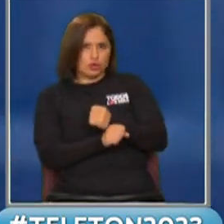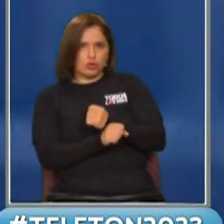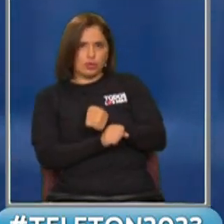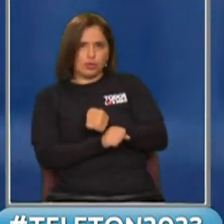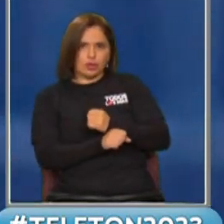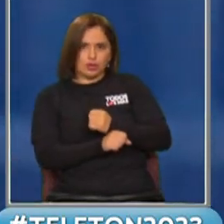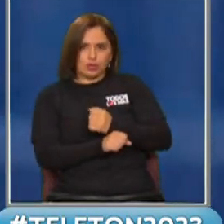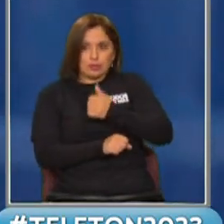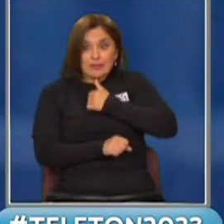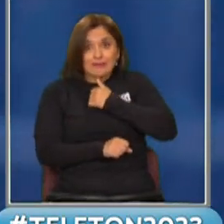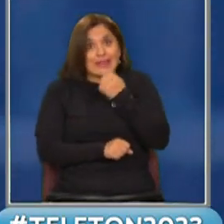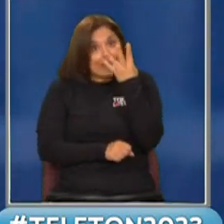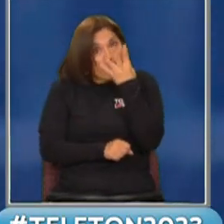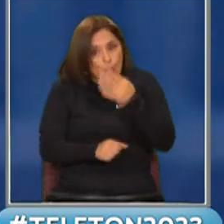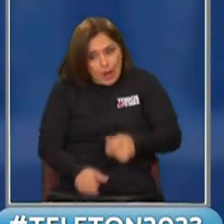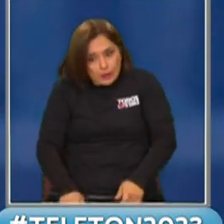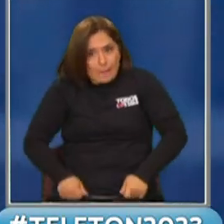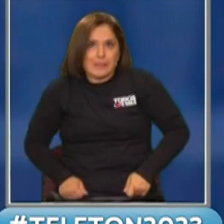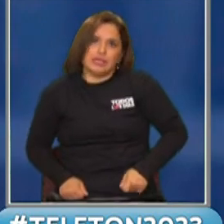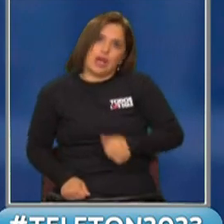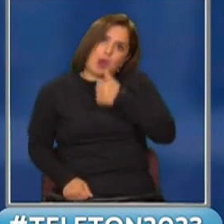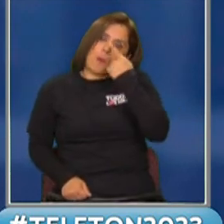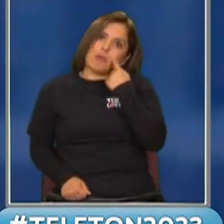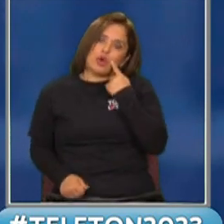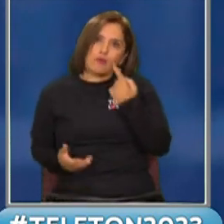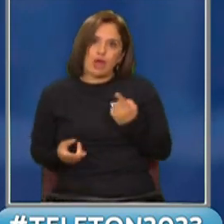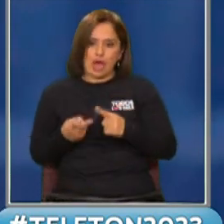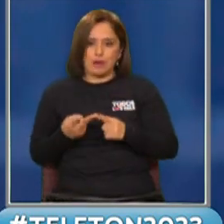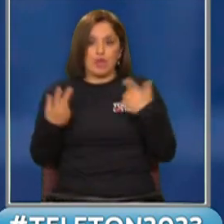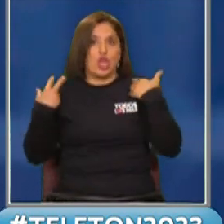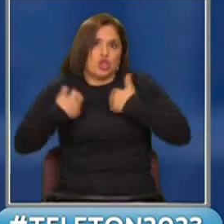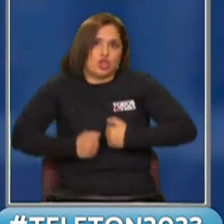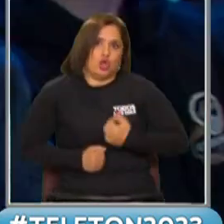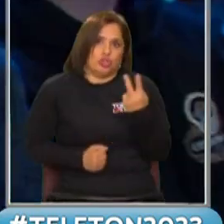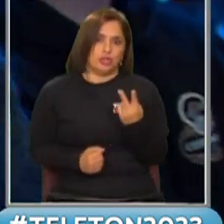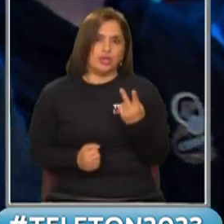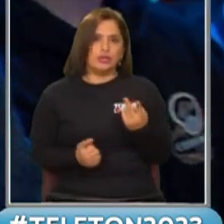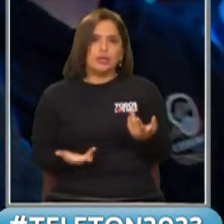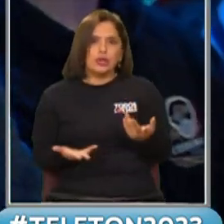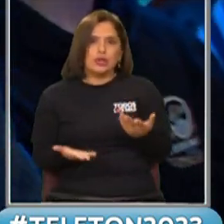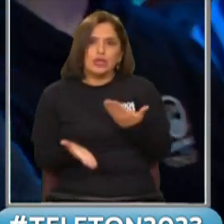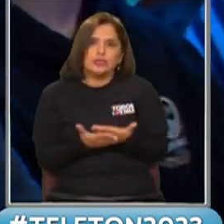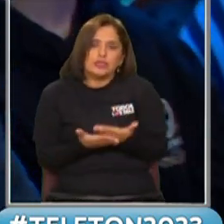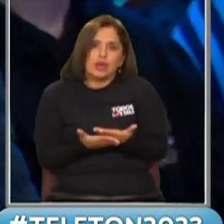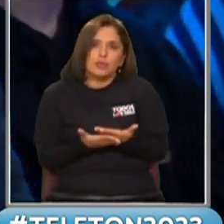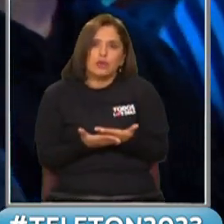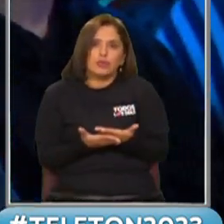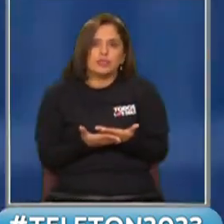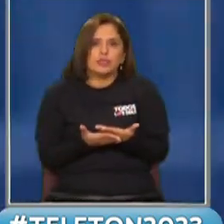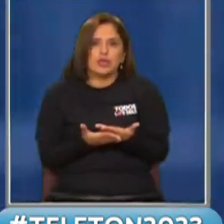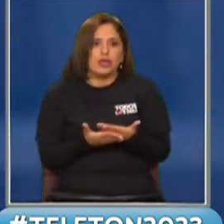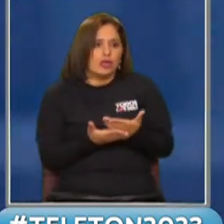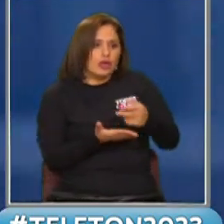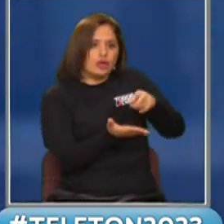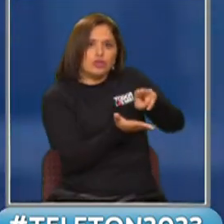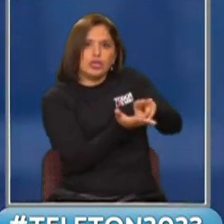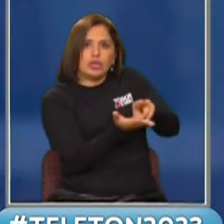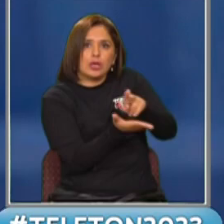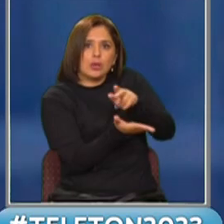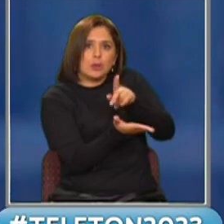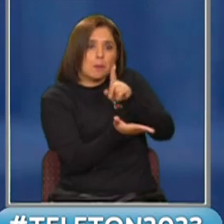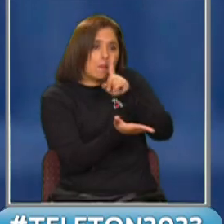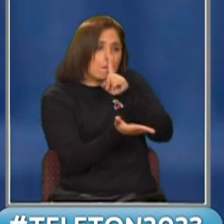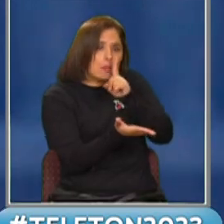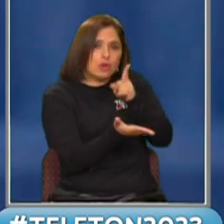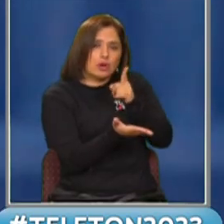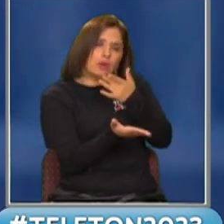me faltan cuatro pantalones por probarme todavía huevona dos chaquetas y encuentro que se aprovechan que lo tienen ahí y lo tienen piola por qué no se lo